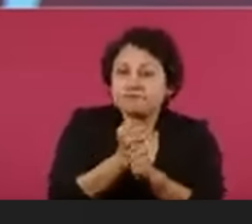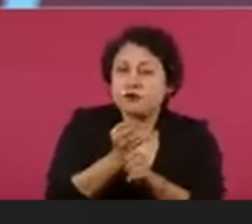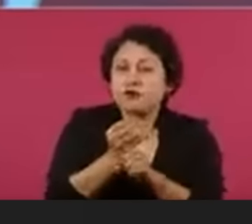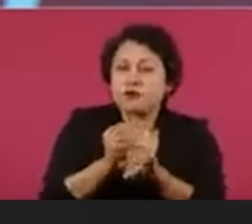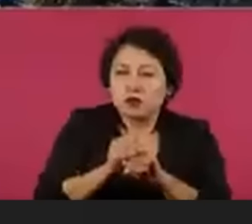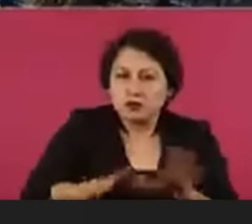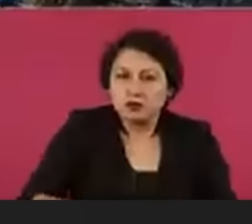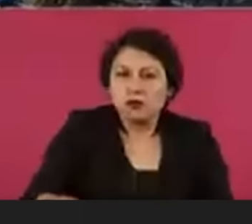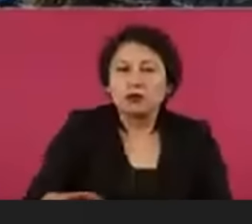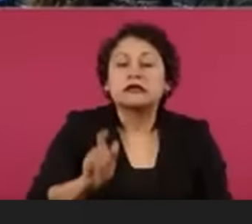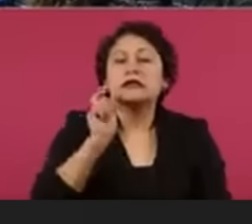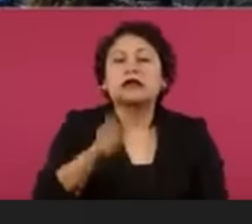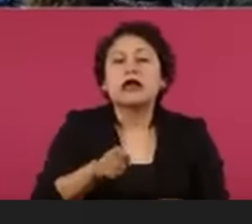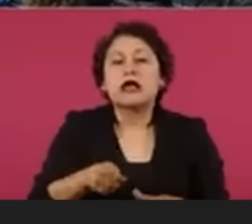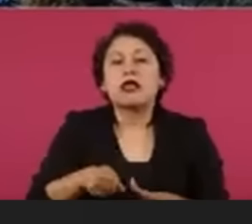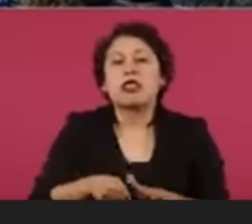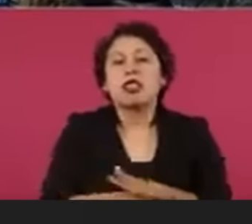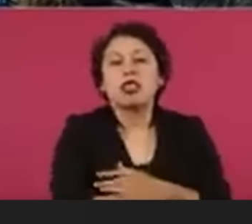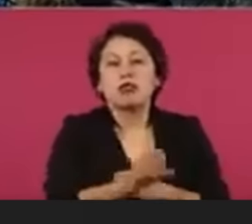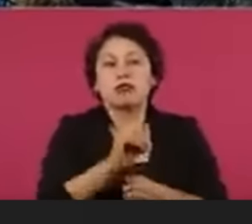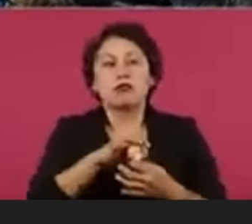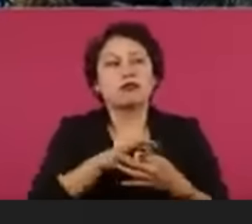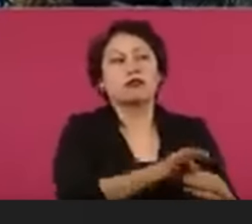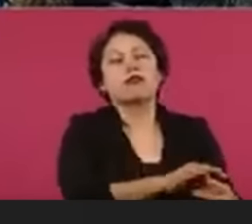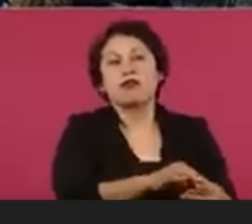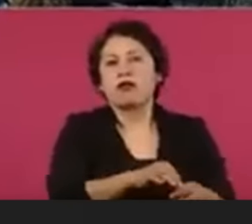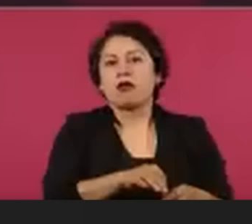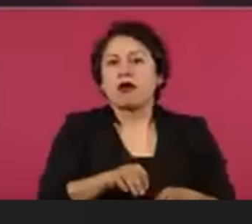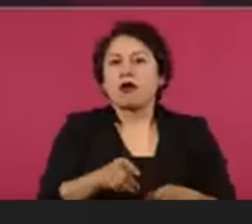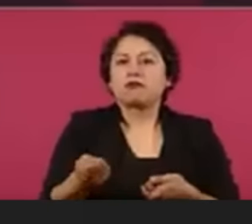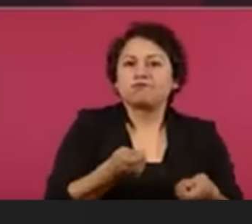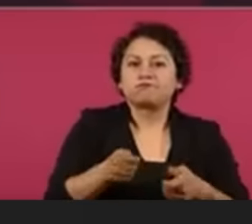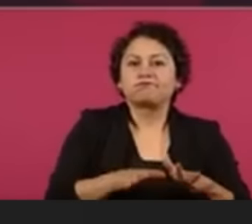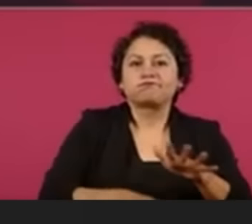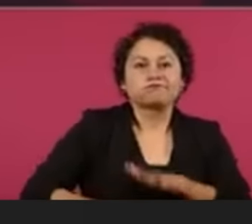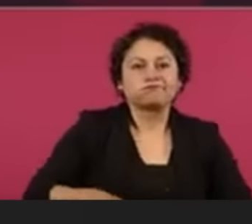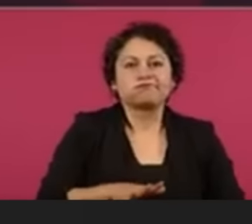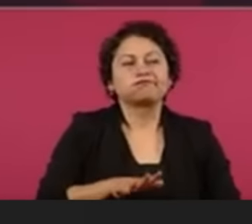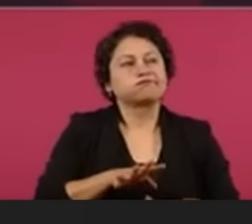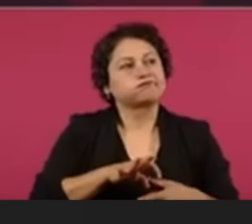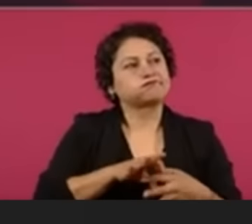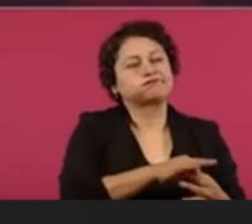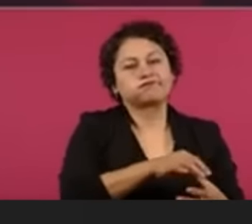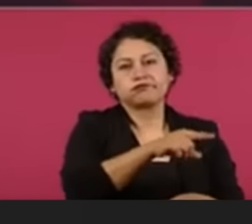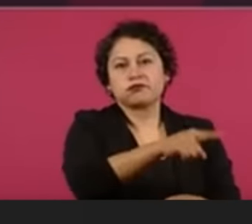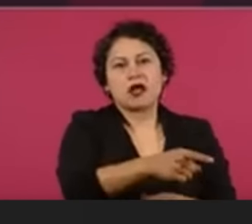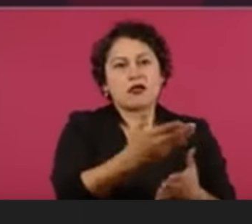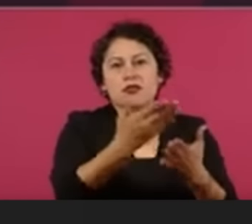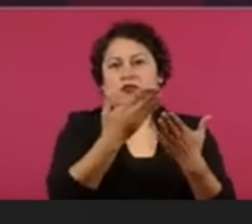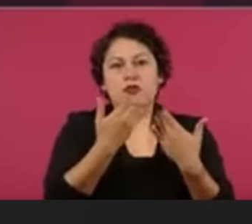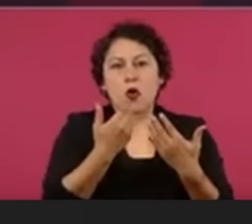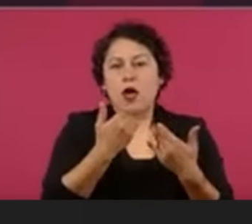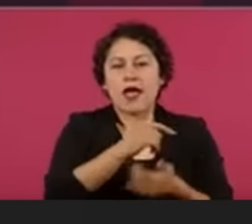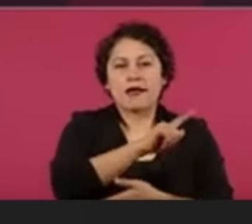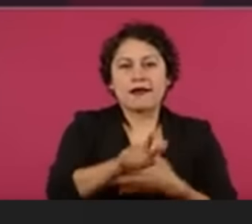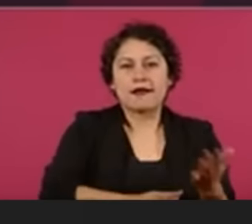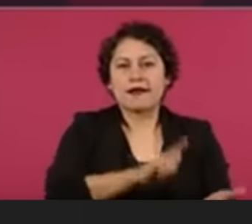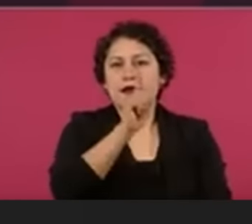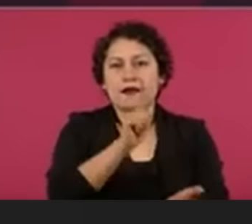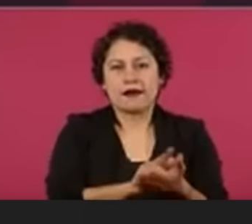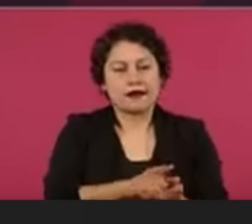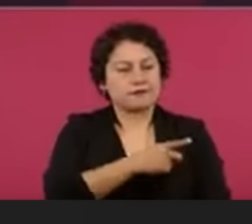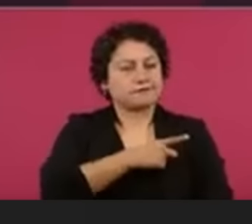la corrupción, en todas sus formas, se comprometen con intereses ilegítimos o ilegales, en